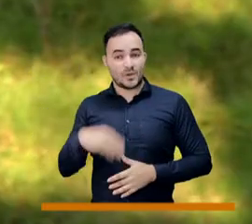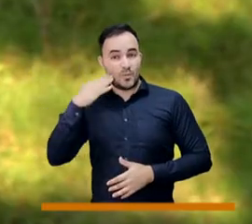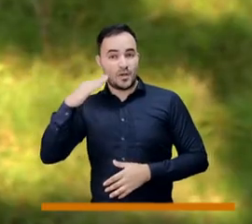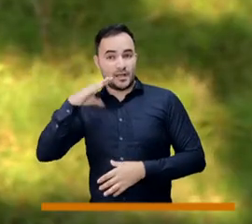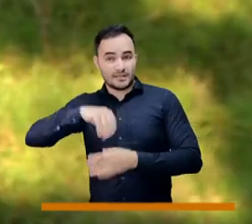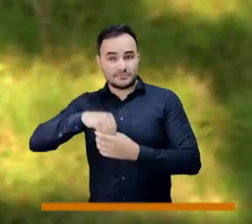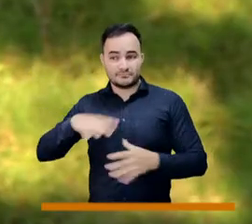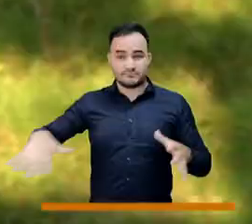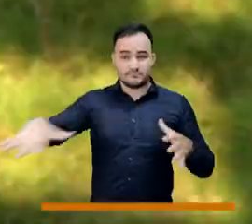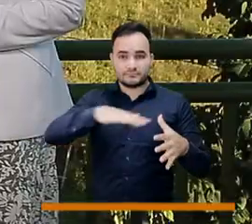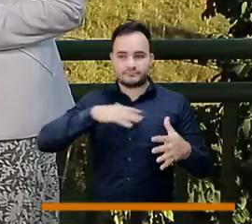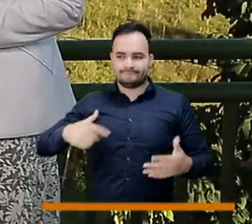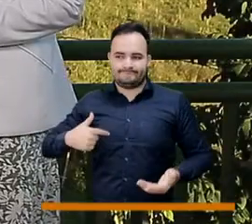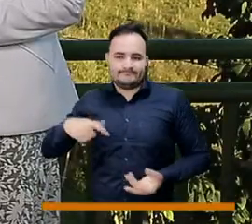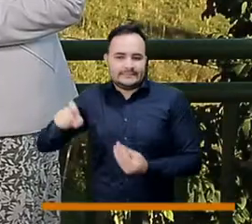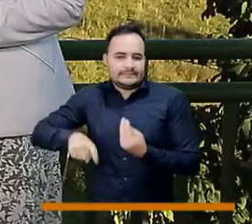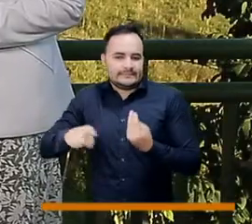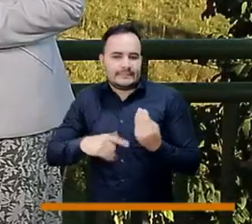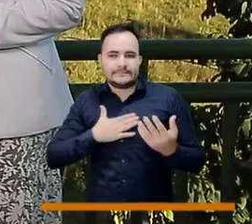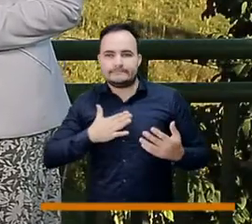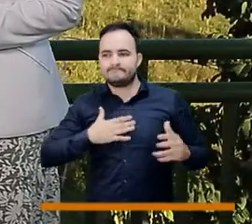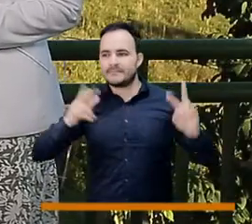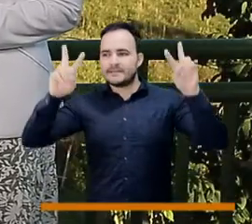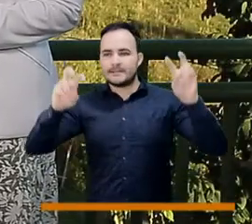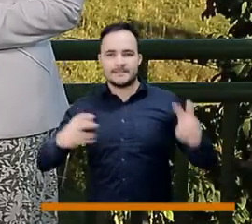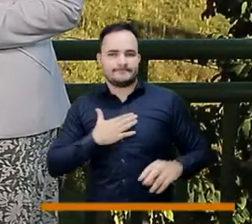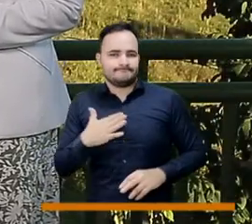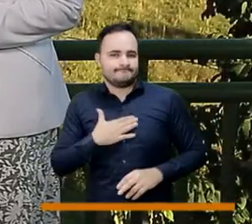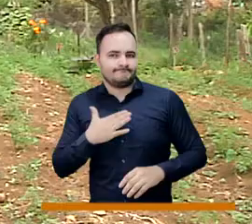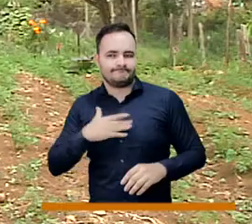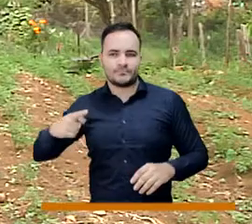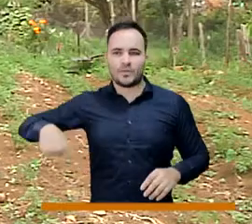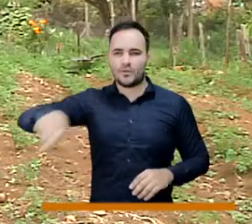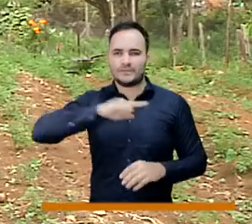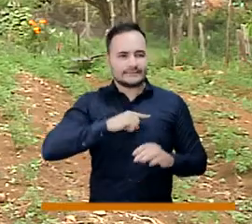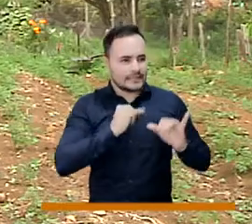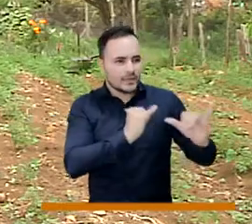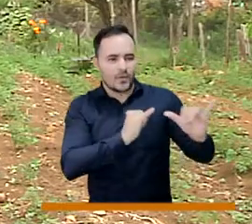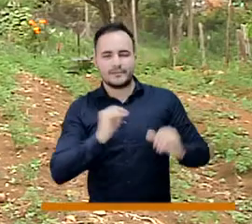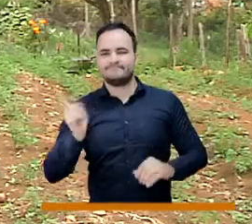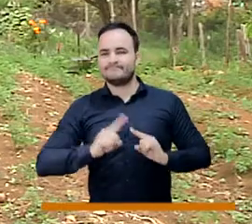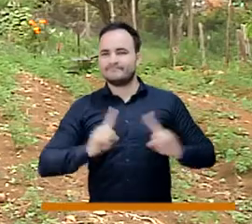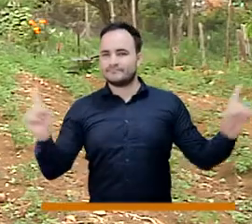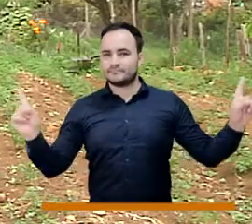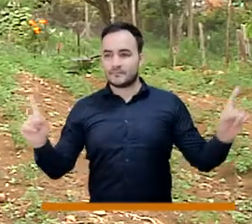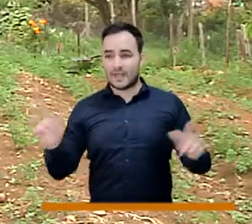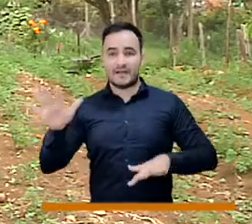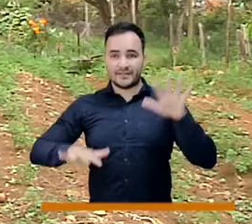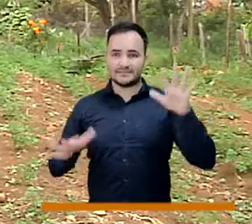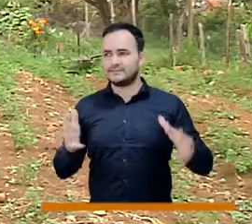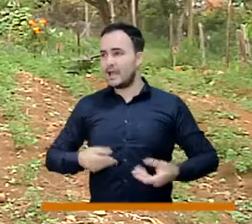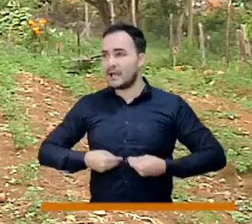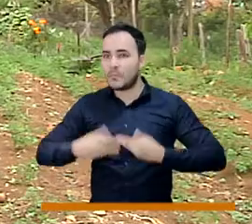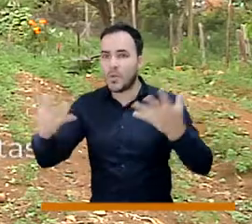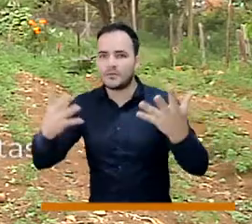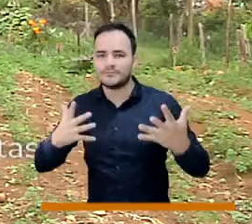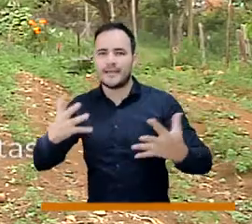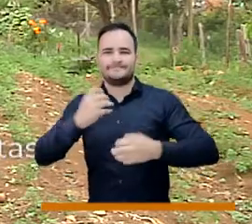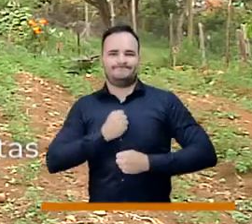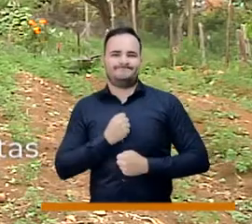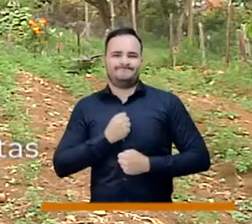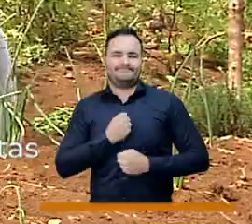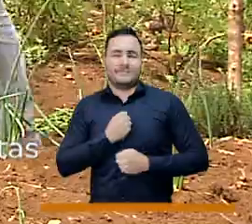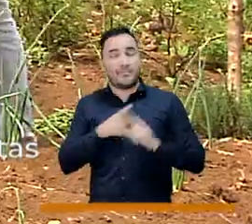asuntos, unas necesidades que muchas veces nos callamos, pero que ahí